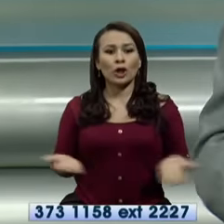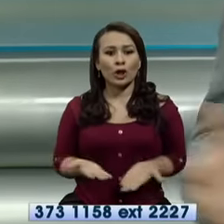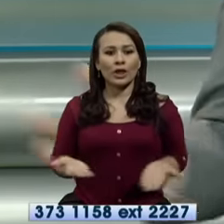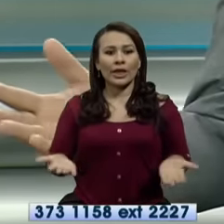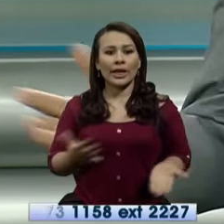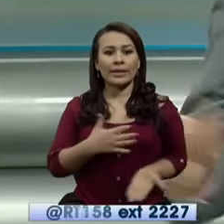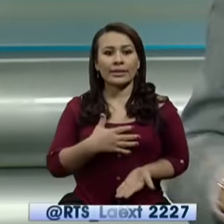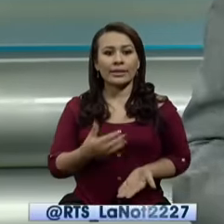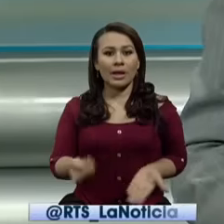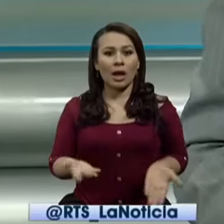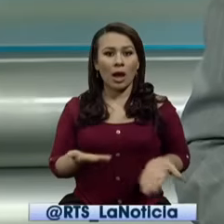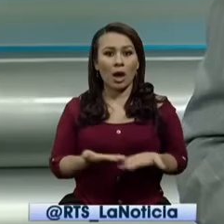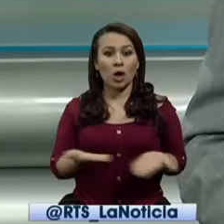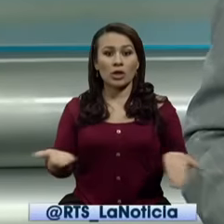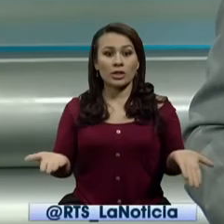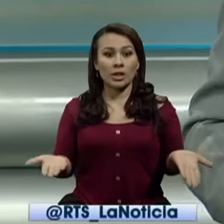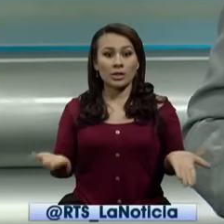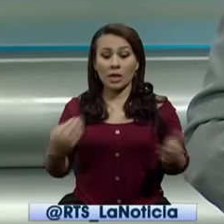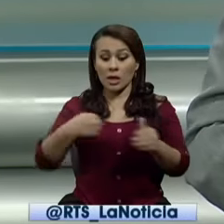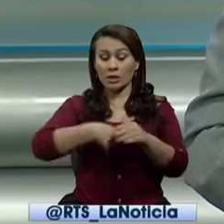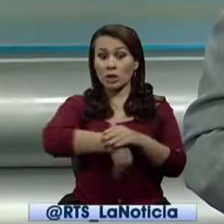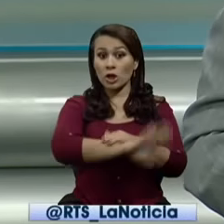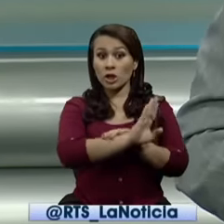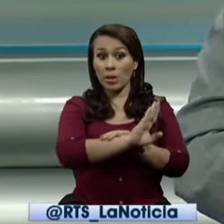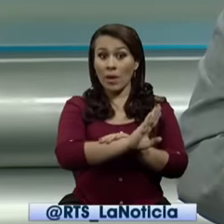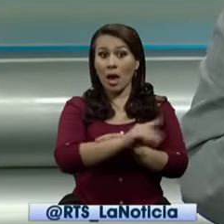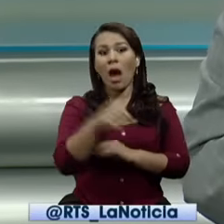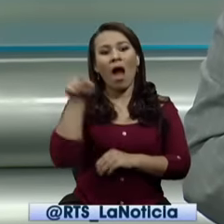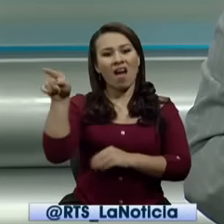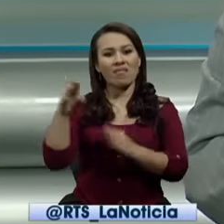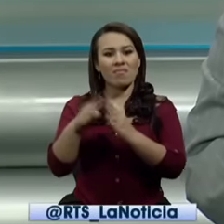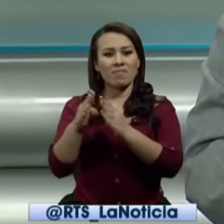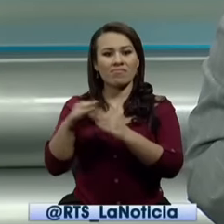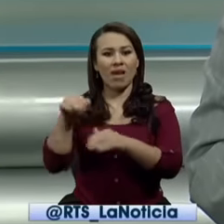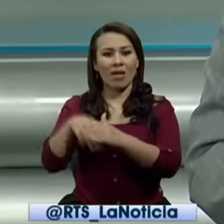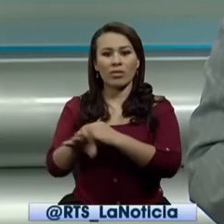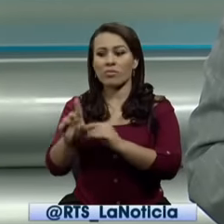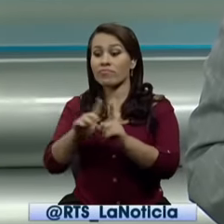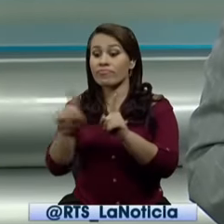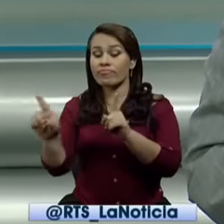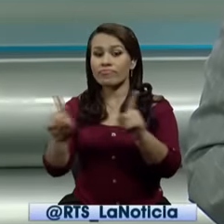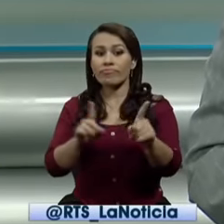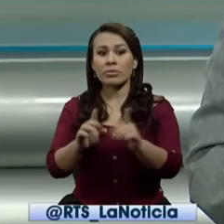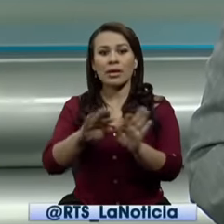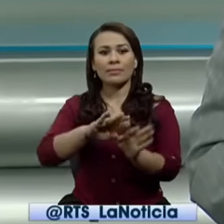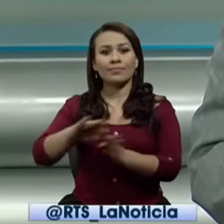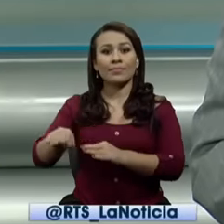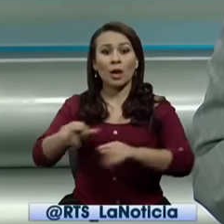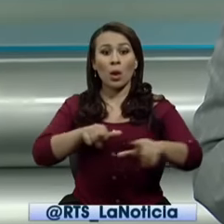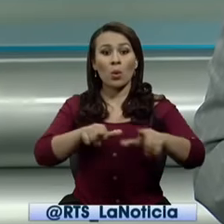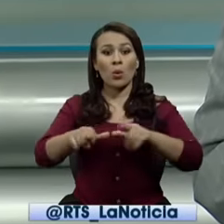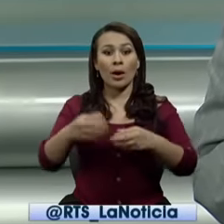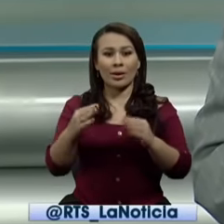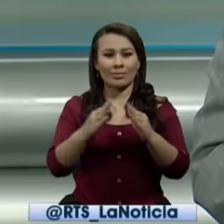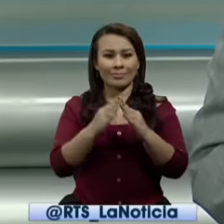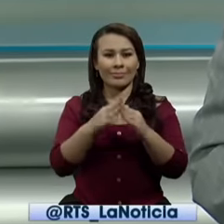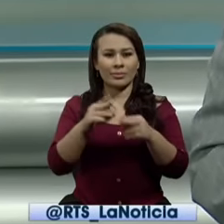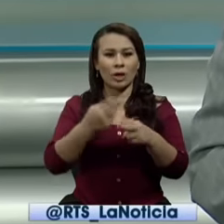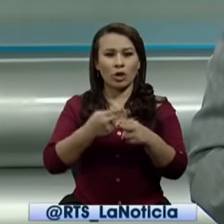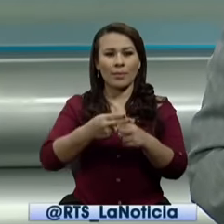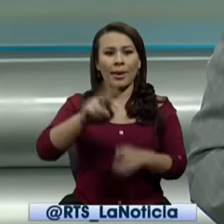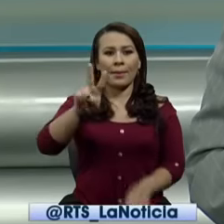están adentro en Guayaquil habitantes de la ciudad de la vernaza Norte denuncian que son perjudicados por los